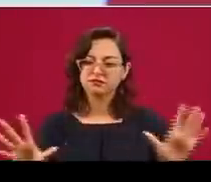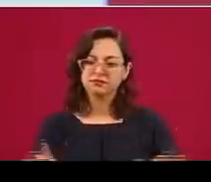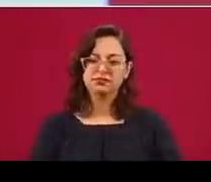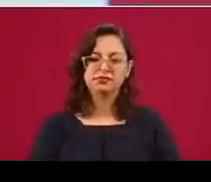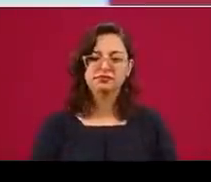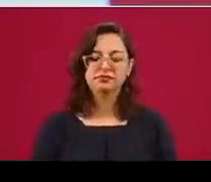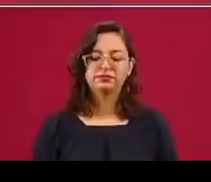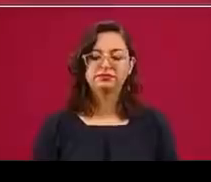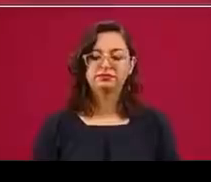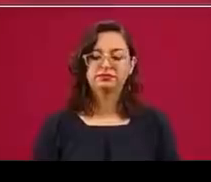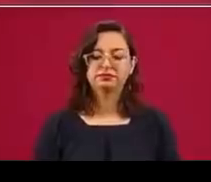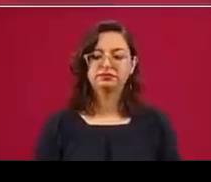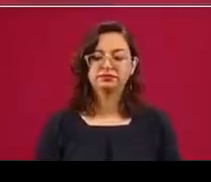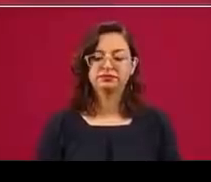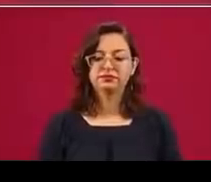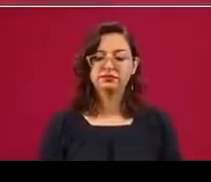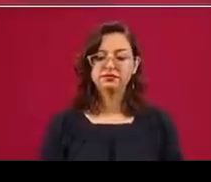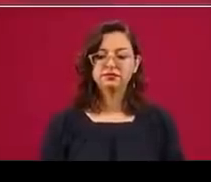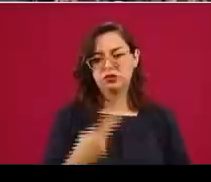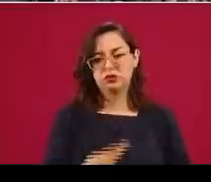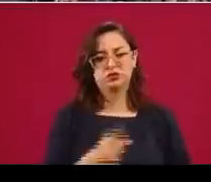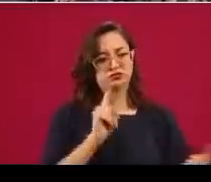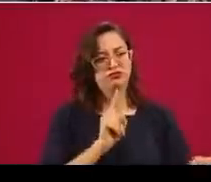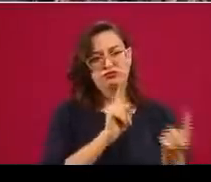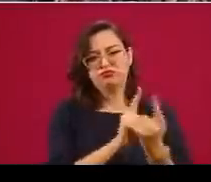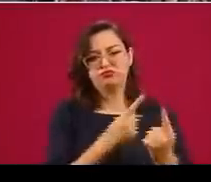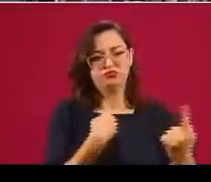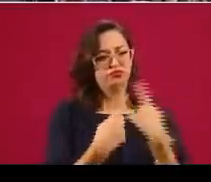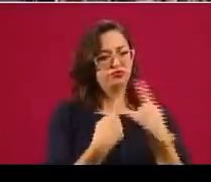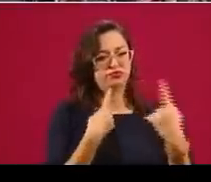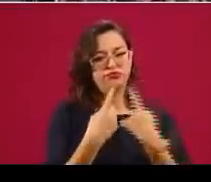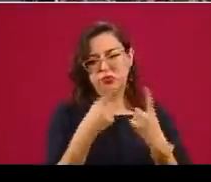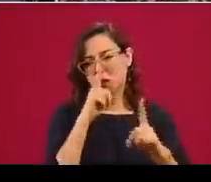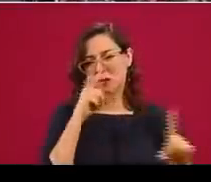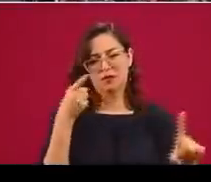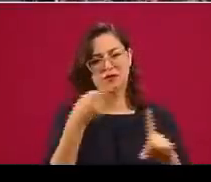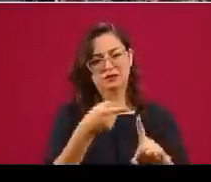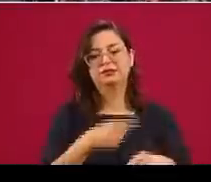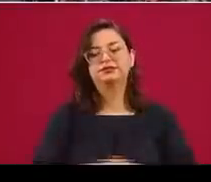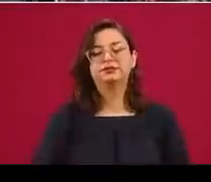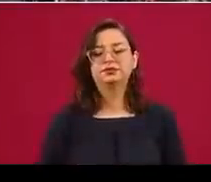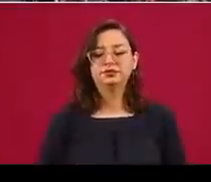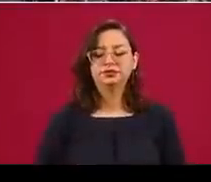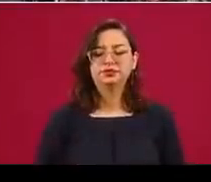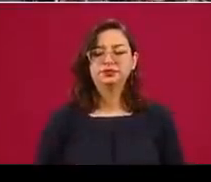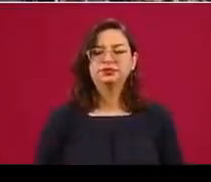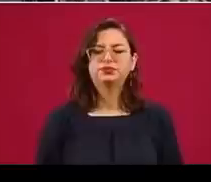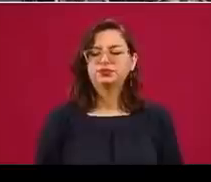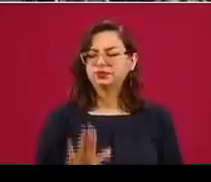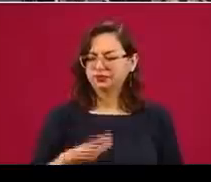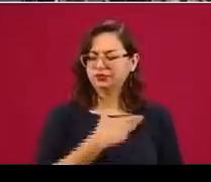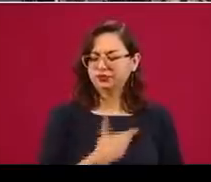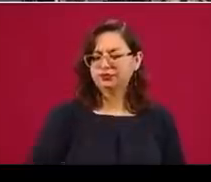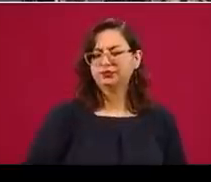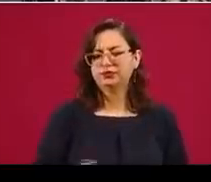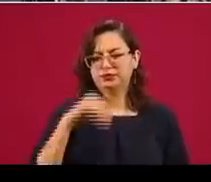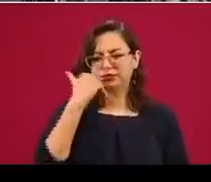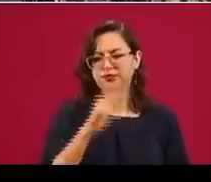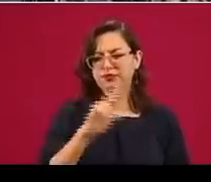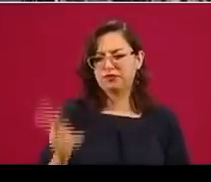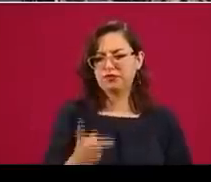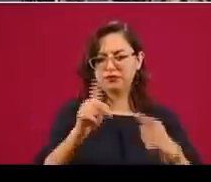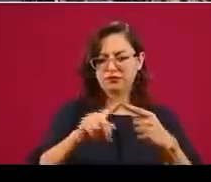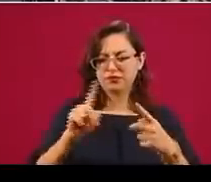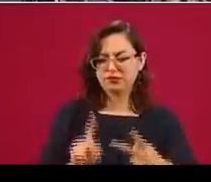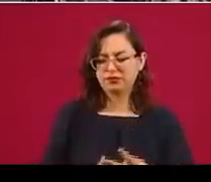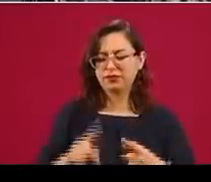ayer sucedió un caso. Dos puntos más muy concretos quisiera plantearle. Hace un par de